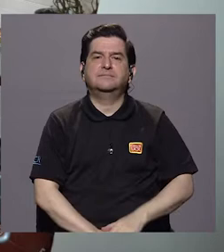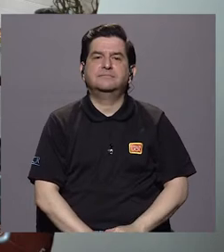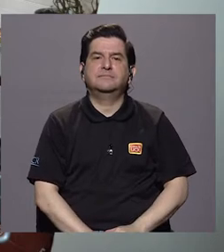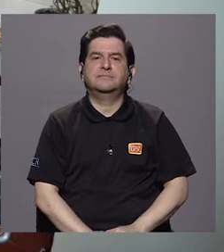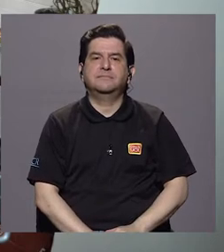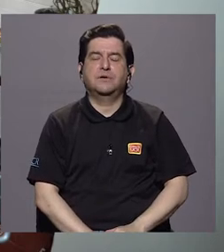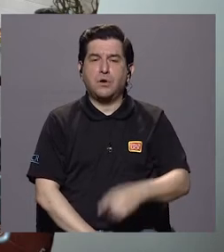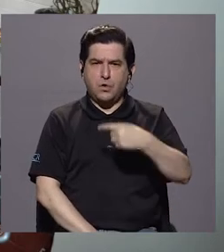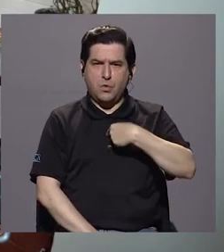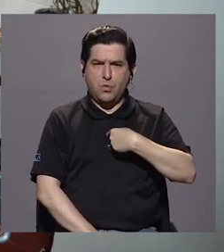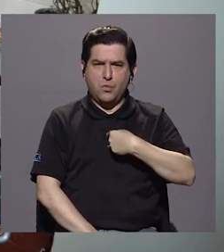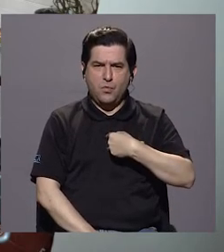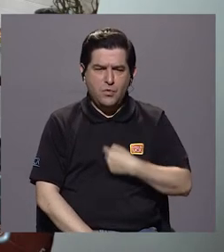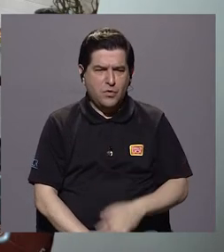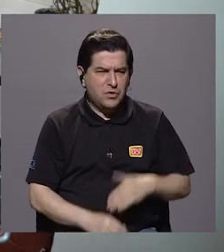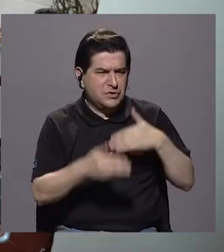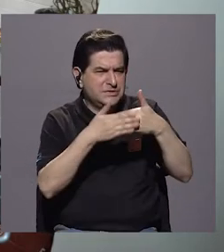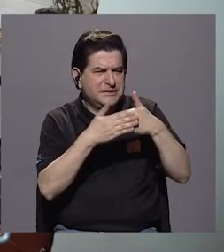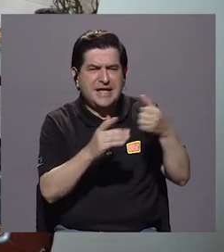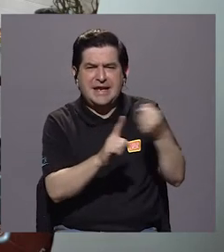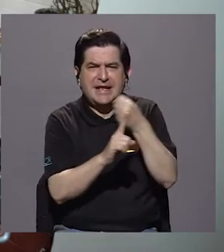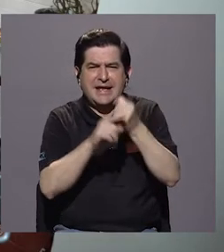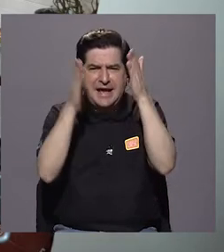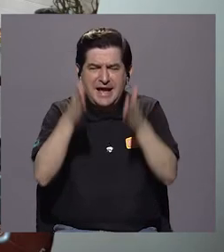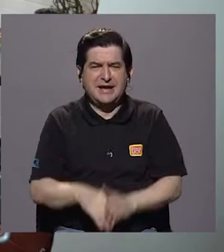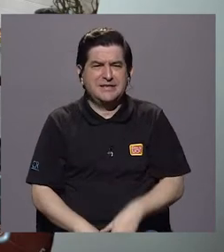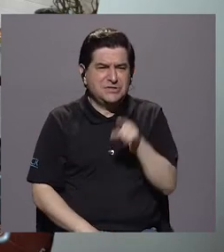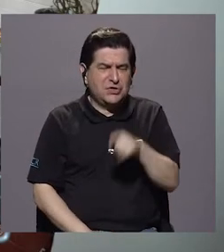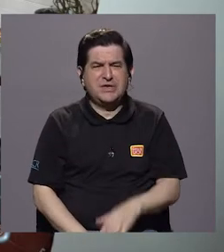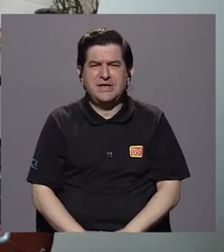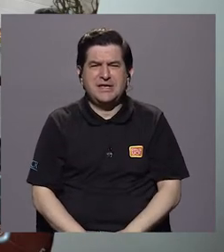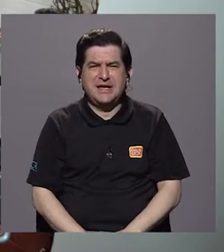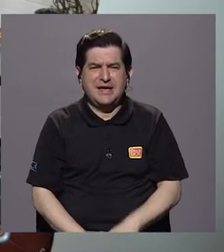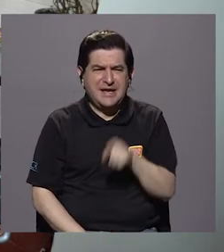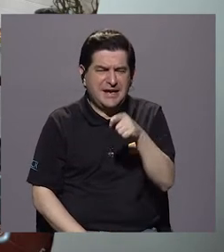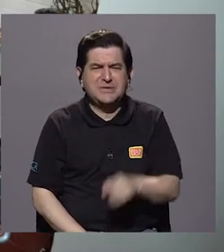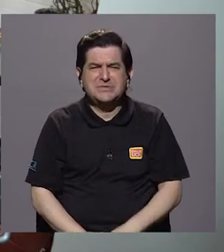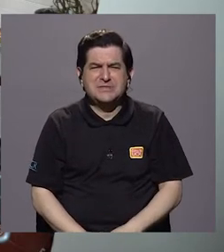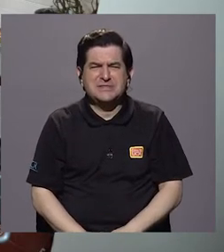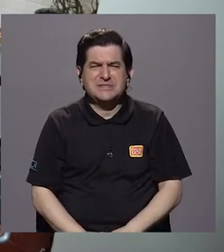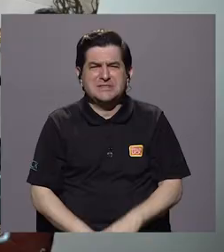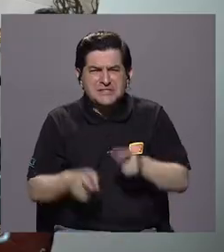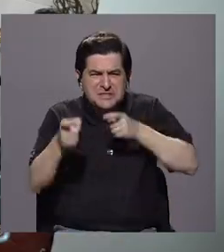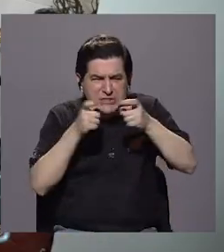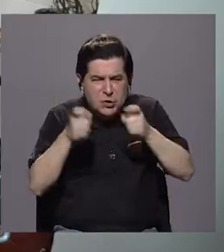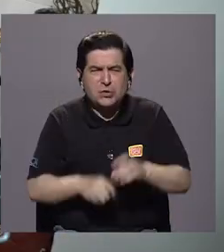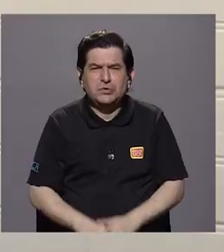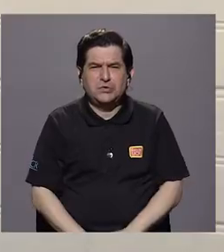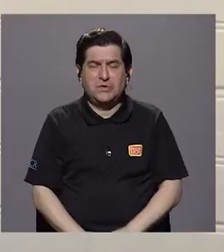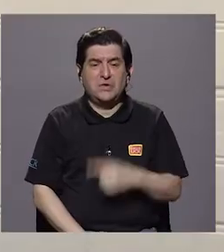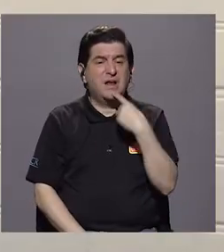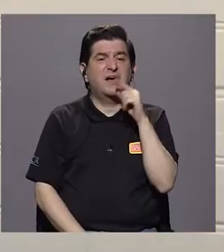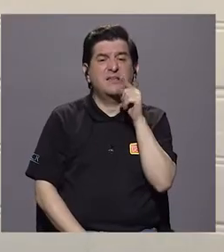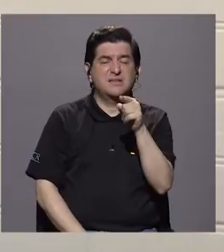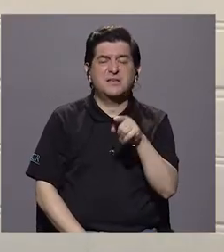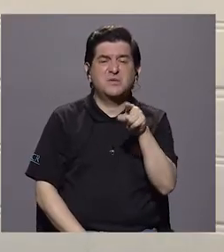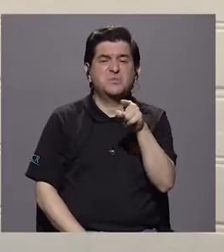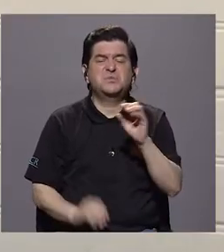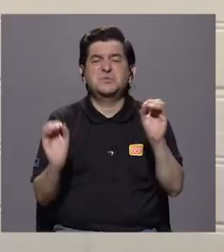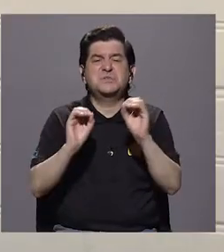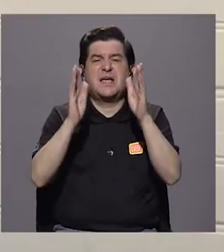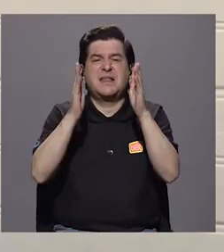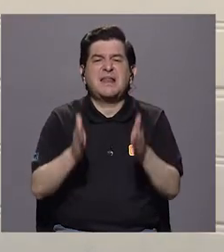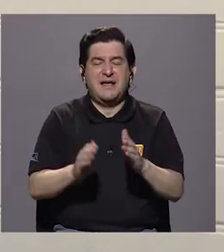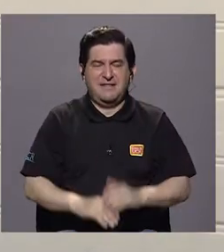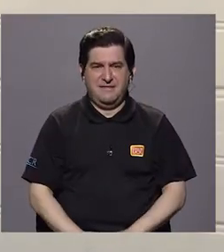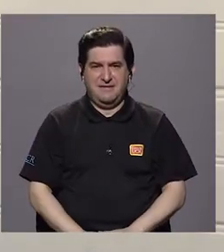cuando tenés un agresor al lado y te domina tanto y te lava tanto el cerebro que te dice que no sos nada. Sin esa persona no vas a llegar